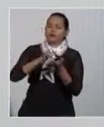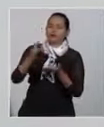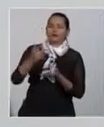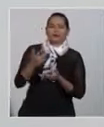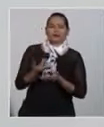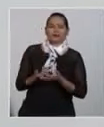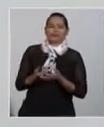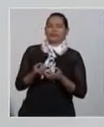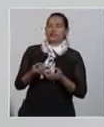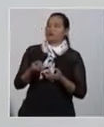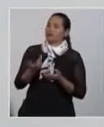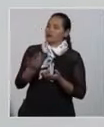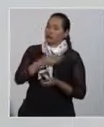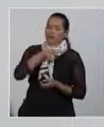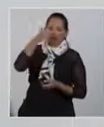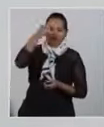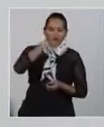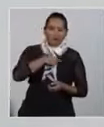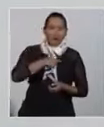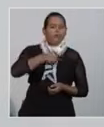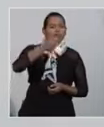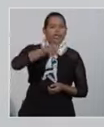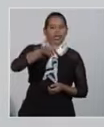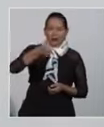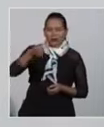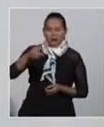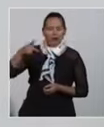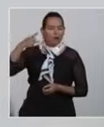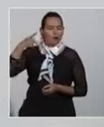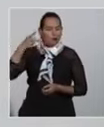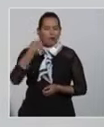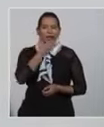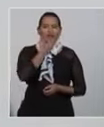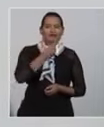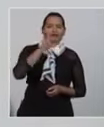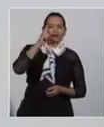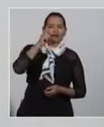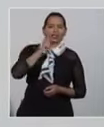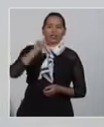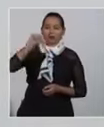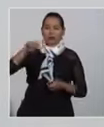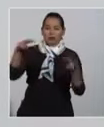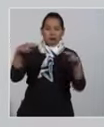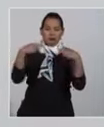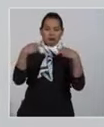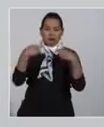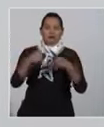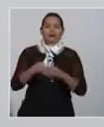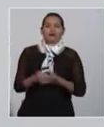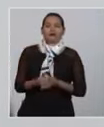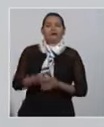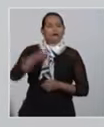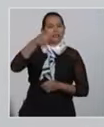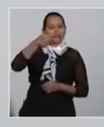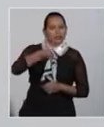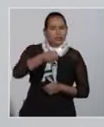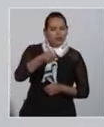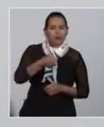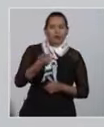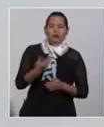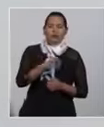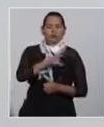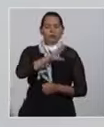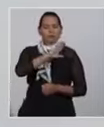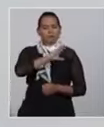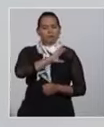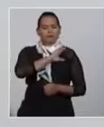noches, candidatos. Saludo a todos los poblanos y las poblanas que hoy nos sintonizan. Un saludo, por supuesto, con afecto también a